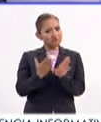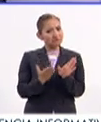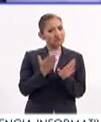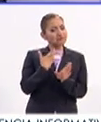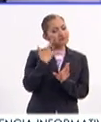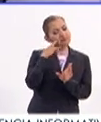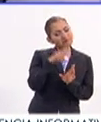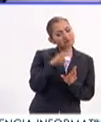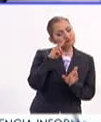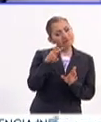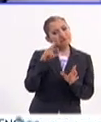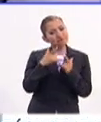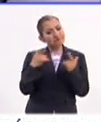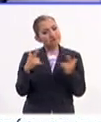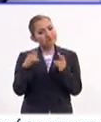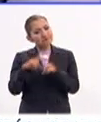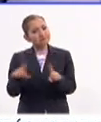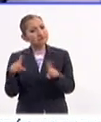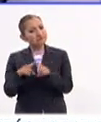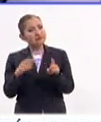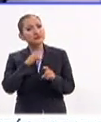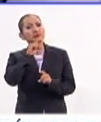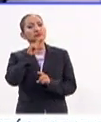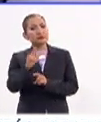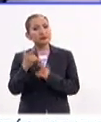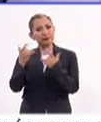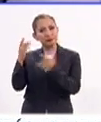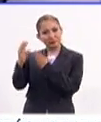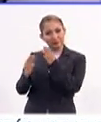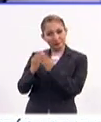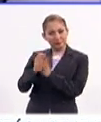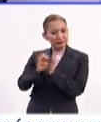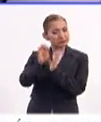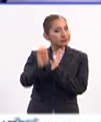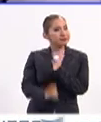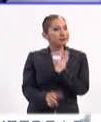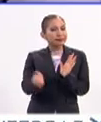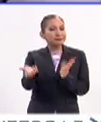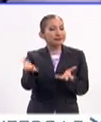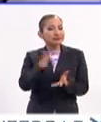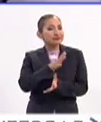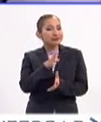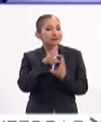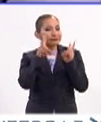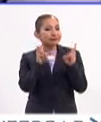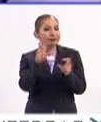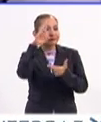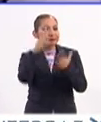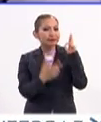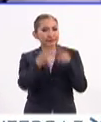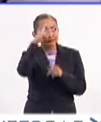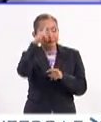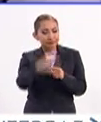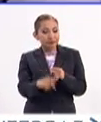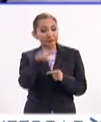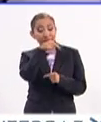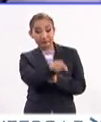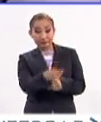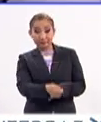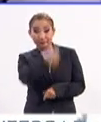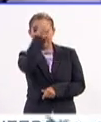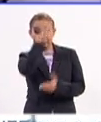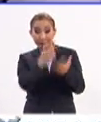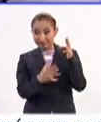momentos de nuestra historia y también de la historia del mundo. Por ejemplo, hablar de la Revolución Mexicana, una de las